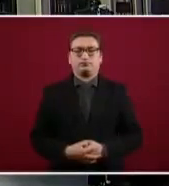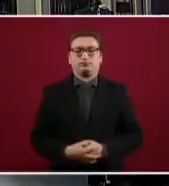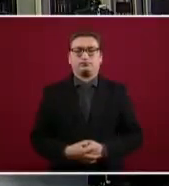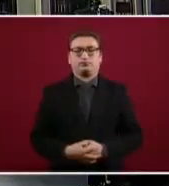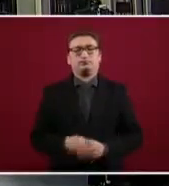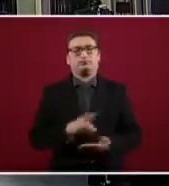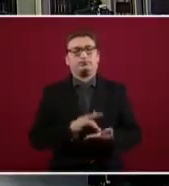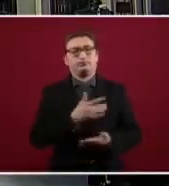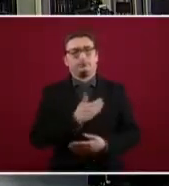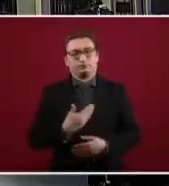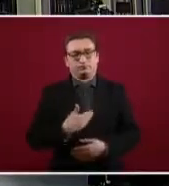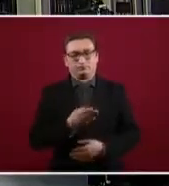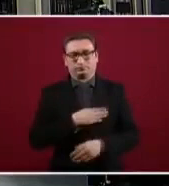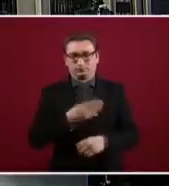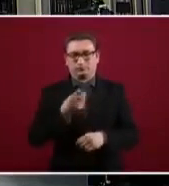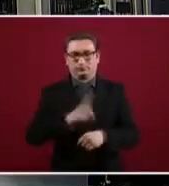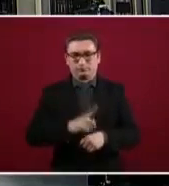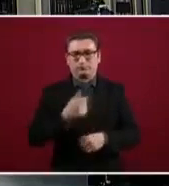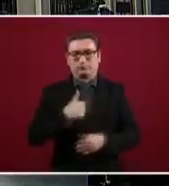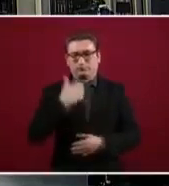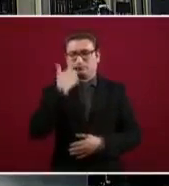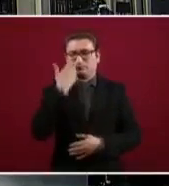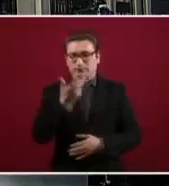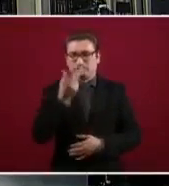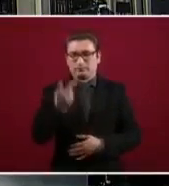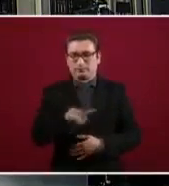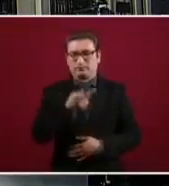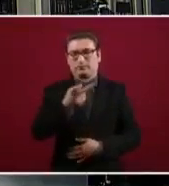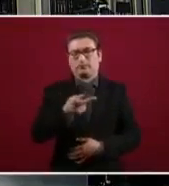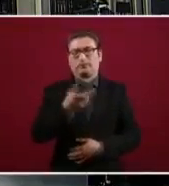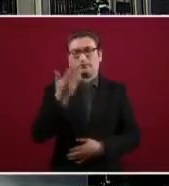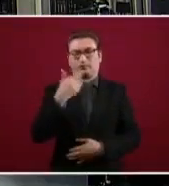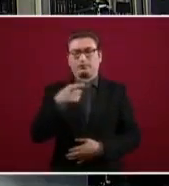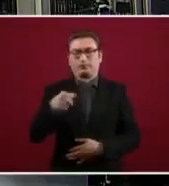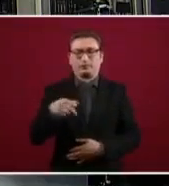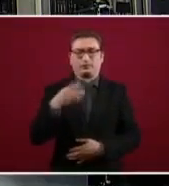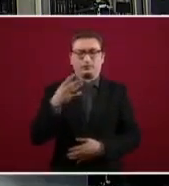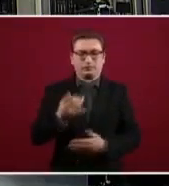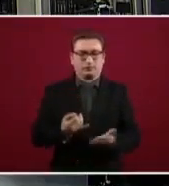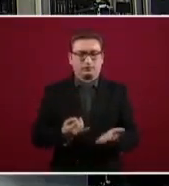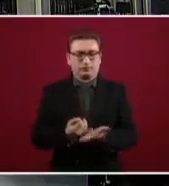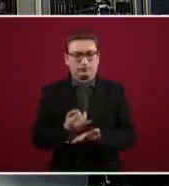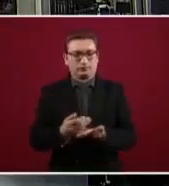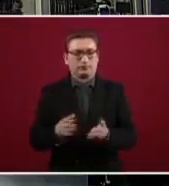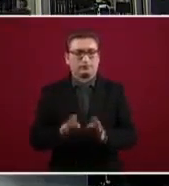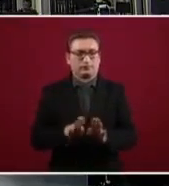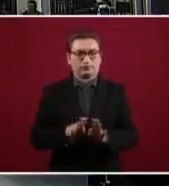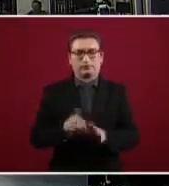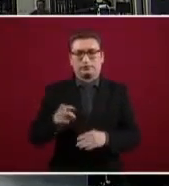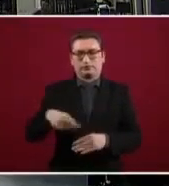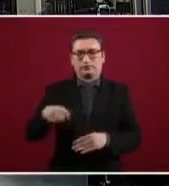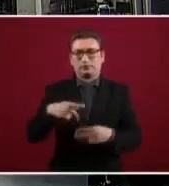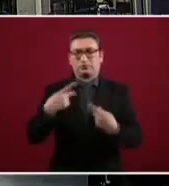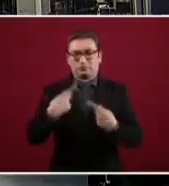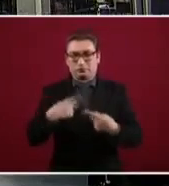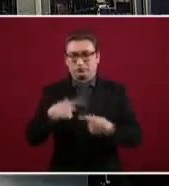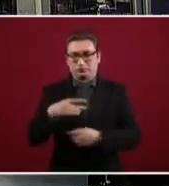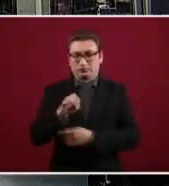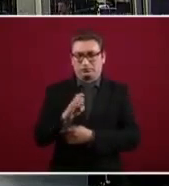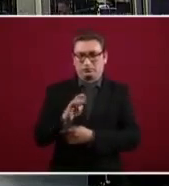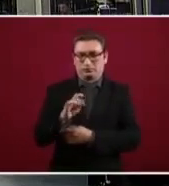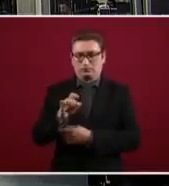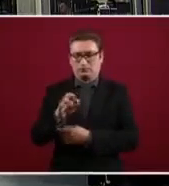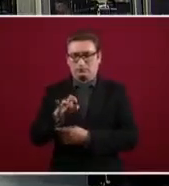gracias presidente buenos días quisiera preguntarle sobre esta decisión de asignar ex elementos del estado mayor a evo morales-